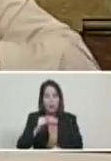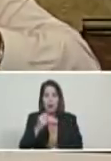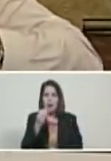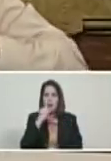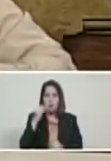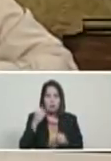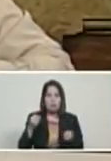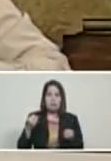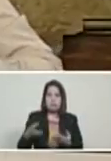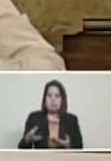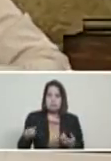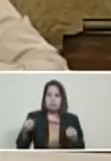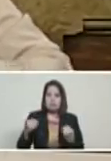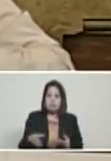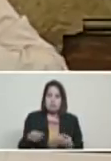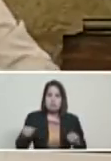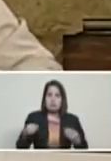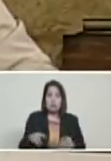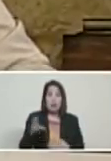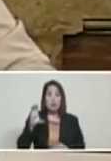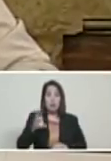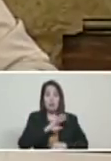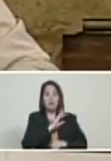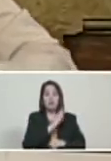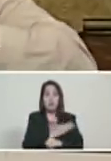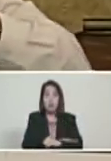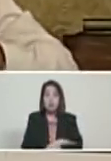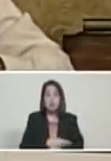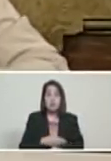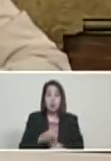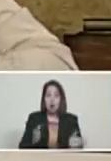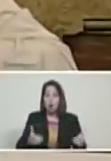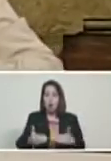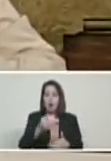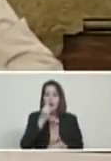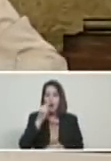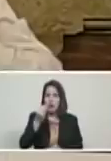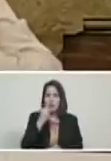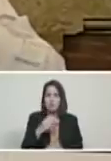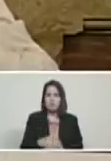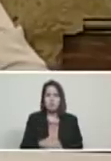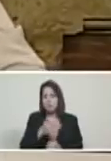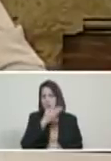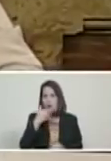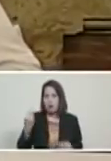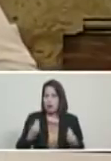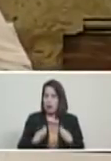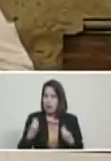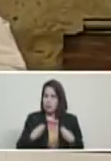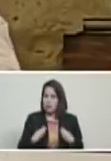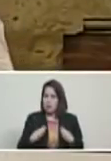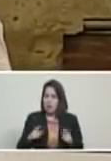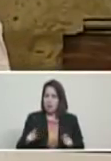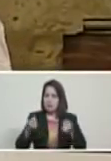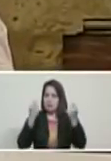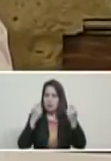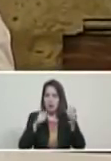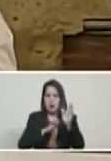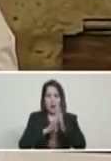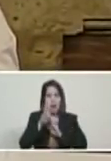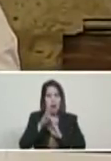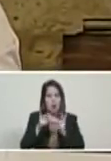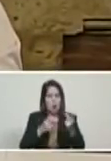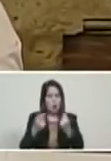para abastecer a nuestro país, para fortalecer los CLAC, para mejorar la vida del pueblo en el programa de recuperación económica, de repente